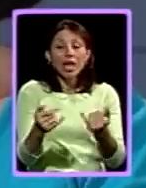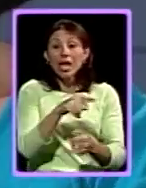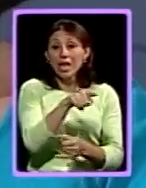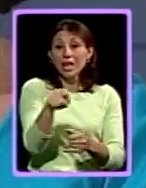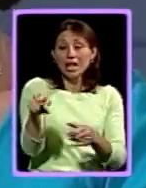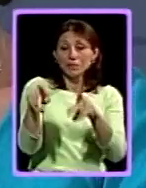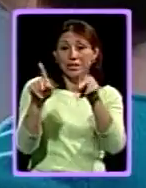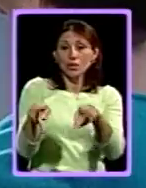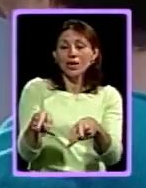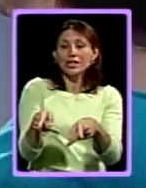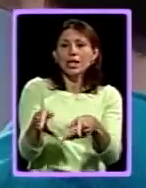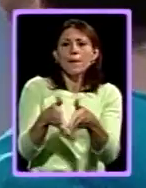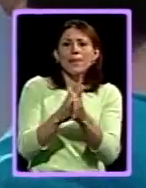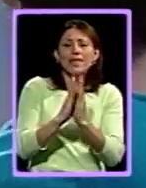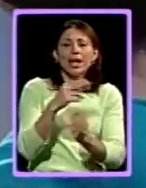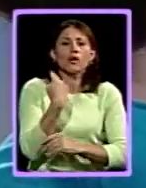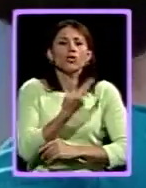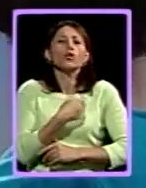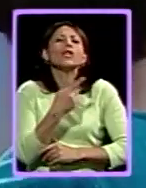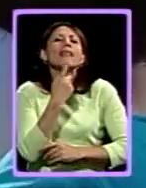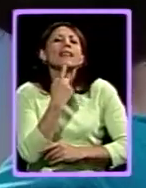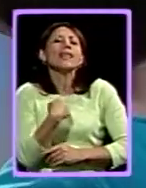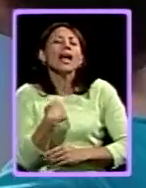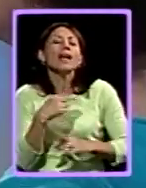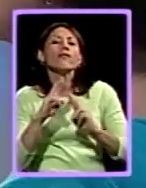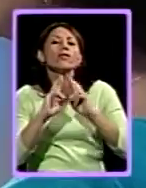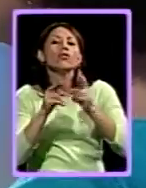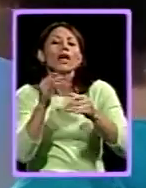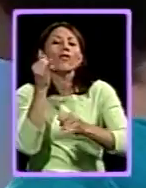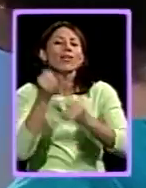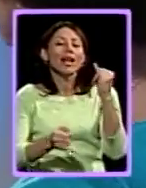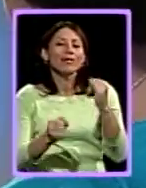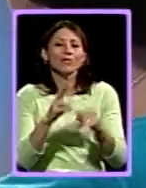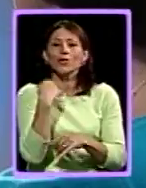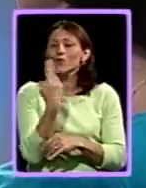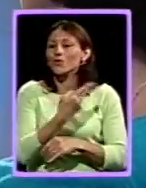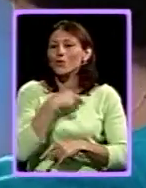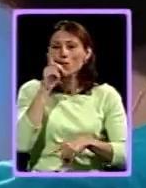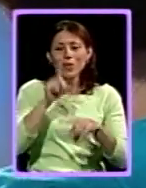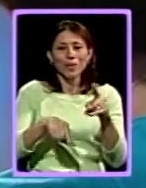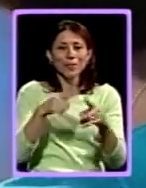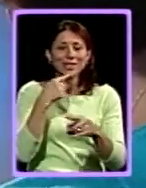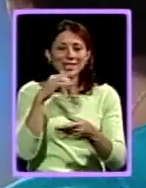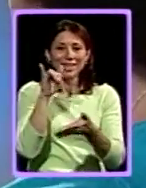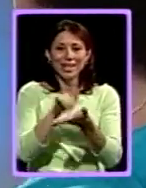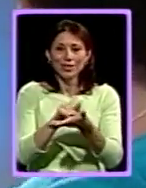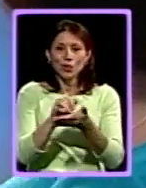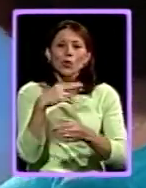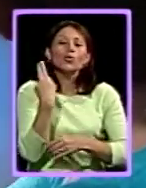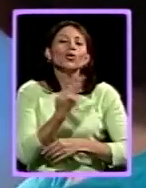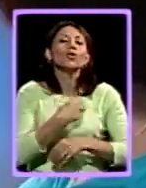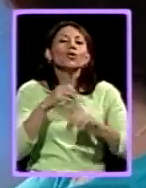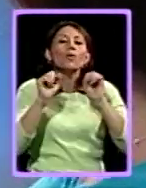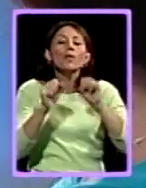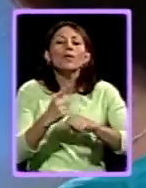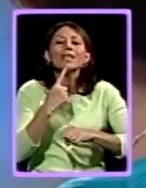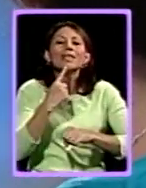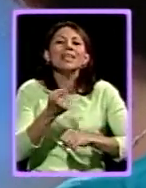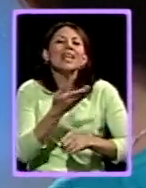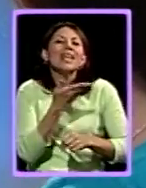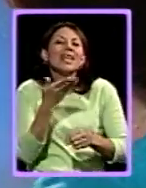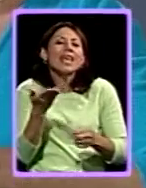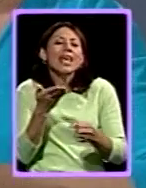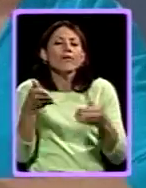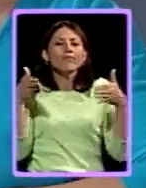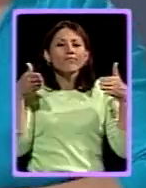cuál va a ser el resultado final, y nosotros lo que podemos ir diciendo es: el clima de opinión público hasta este momento nos ha reflejado estas